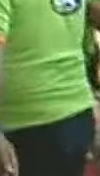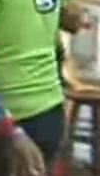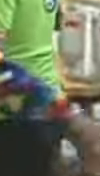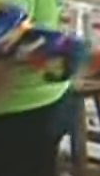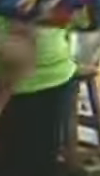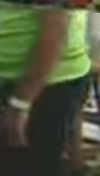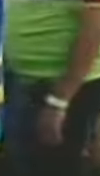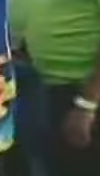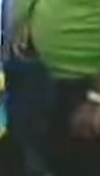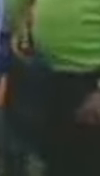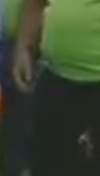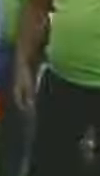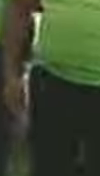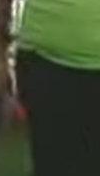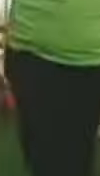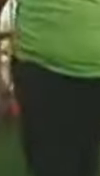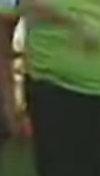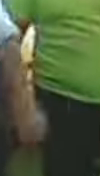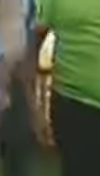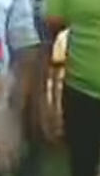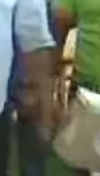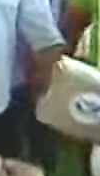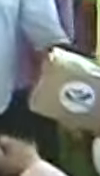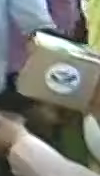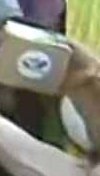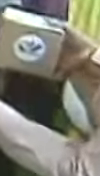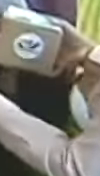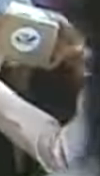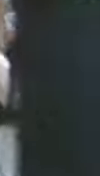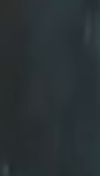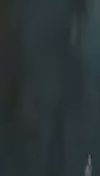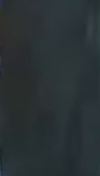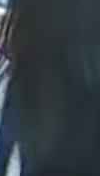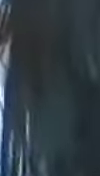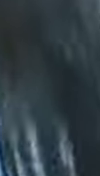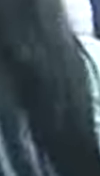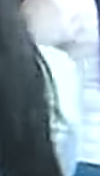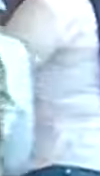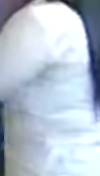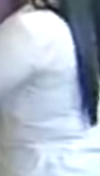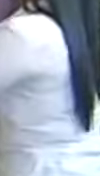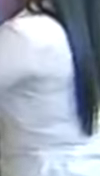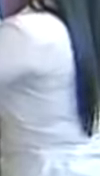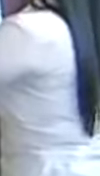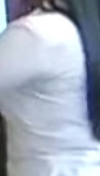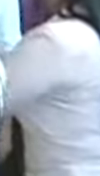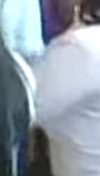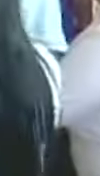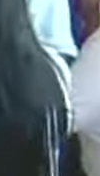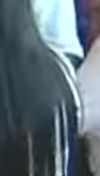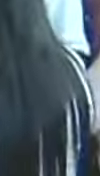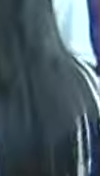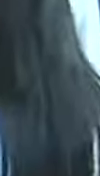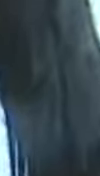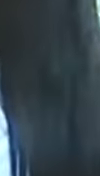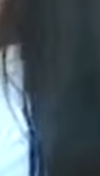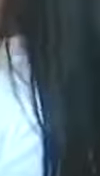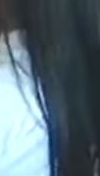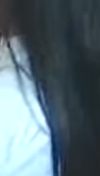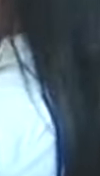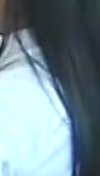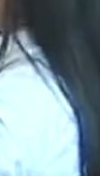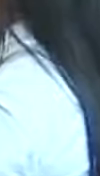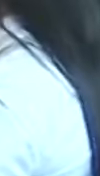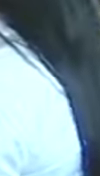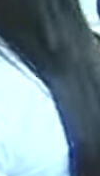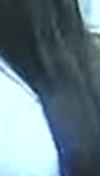95% de los alimentos de este programa social son de producción animal, y el presidente ha afirmado que